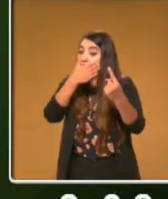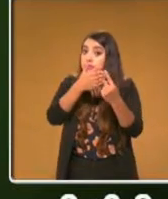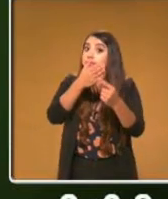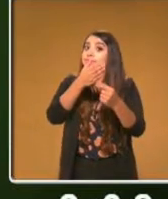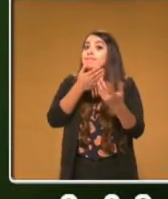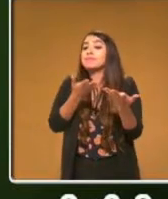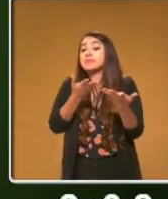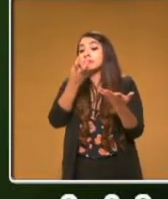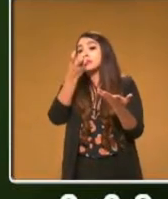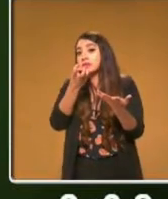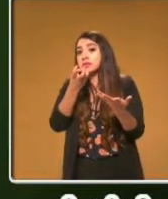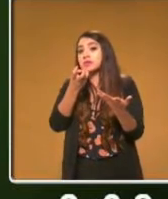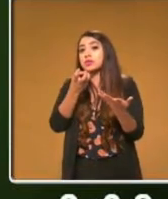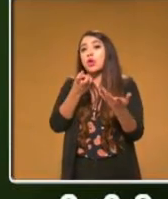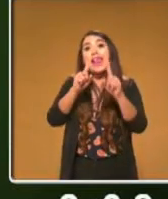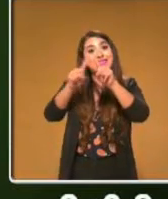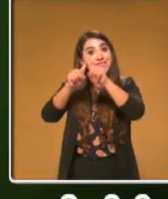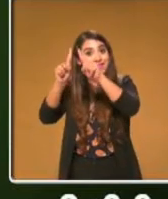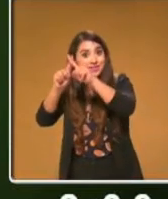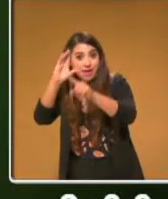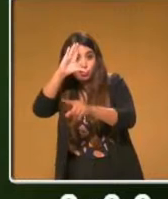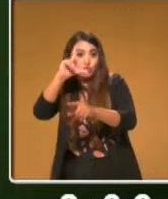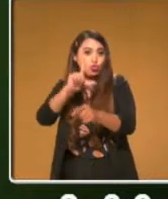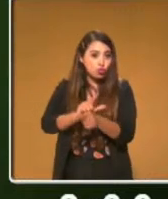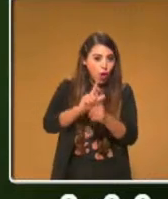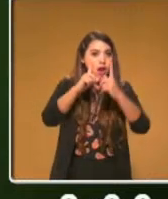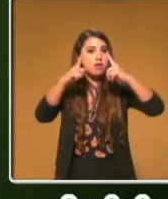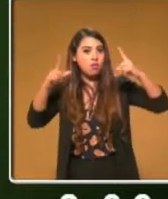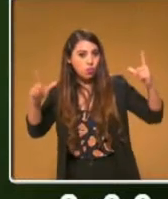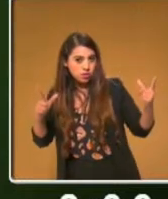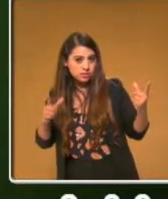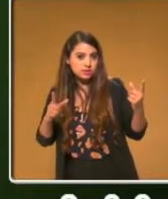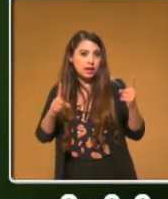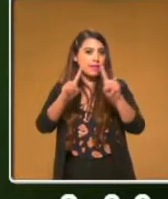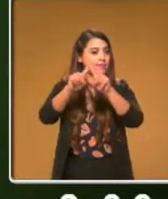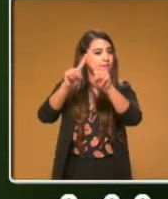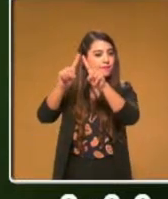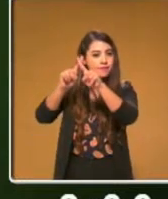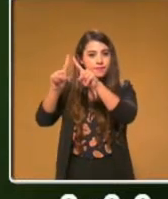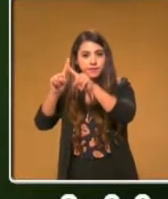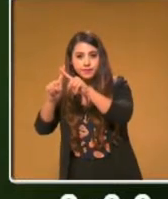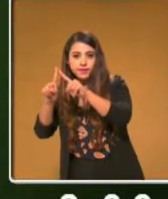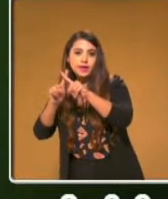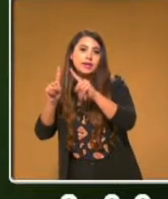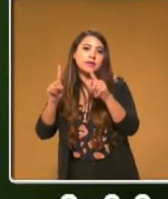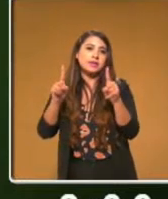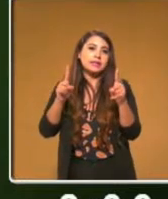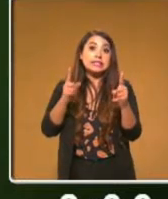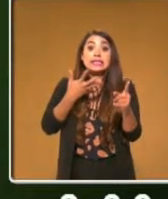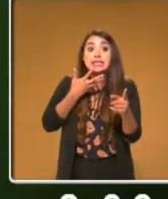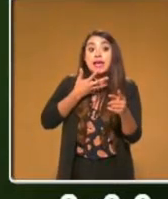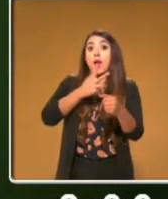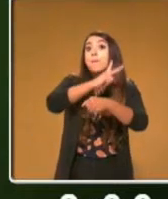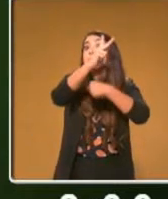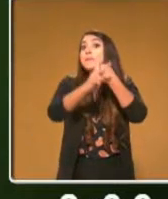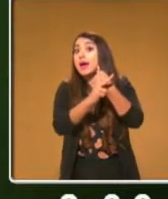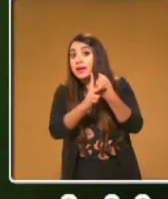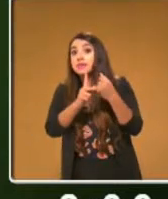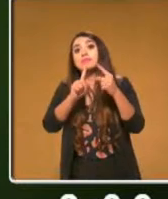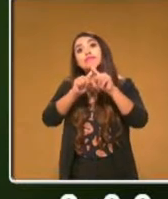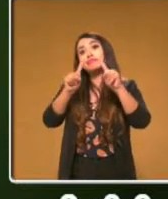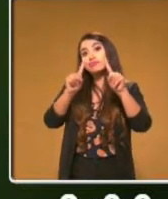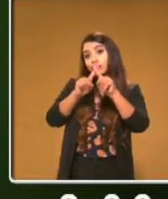diversidad lingüística y cultural se refiere al número de lenguas o idiomas que pueden coexistir en un país o área